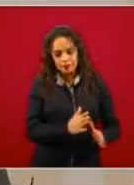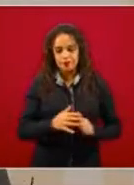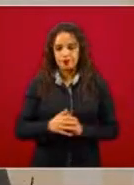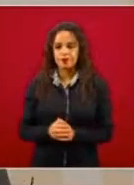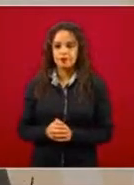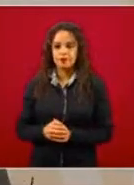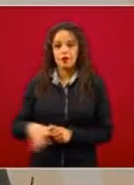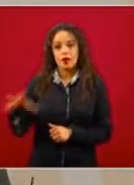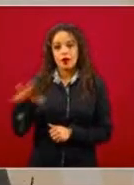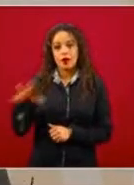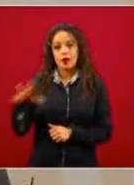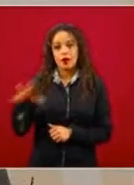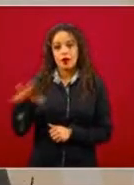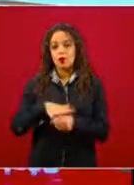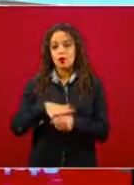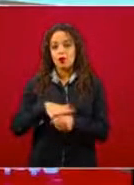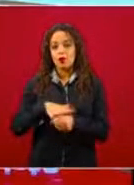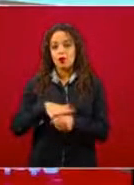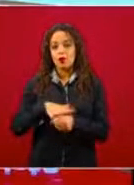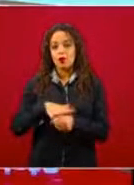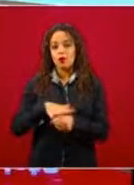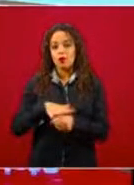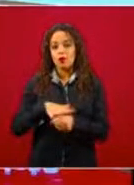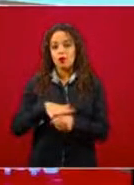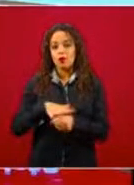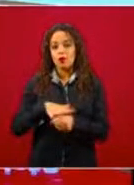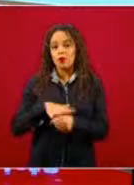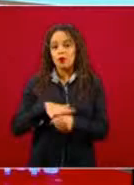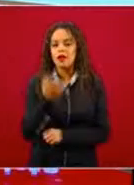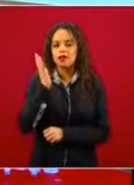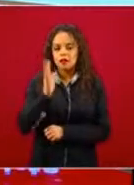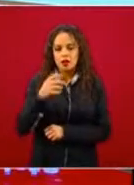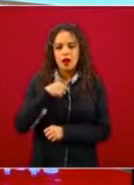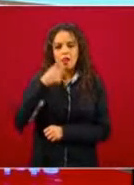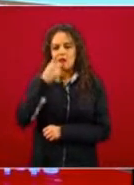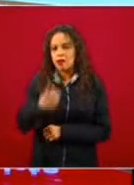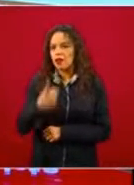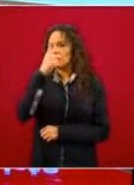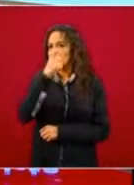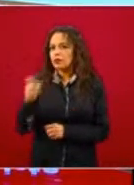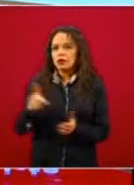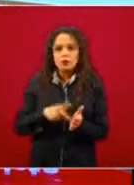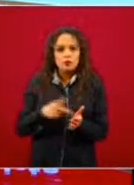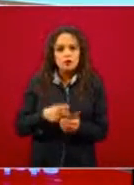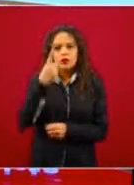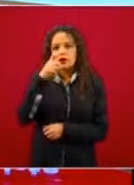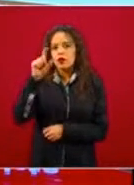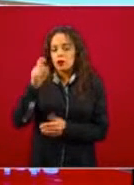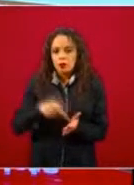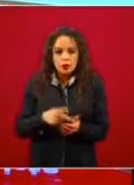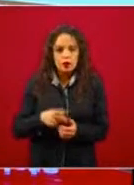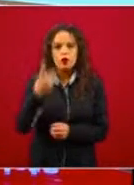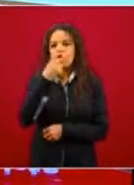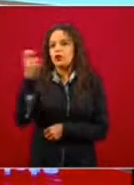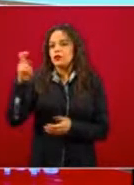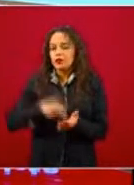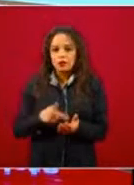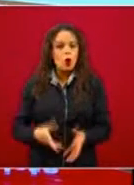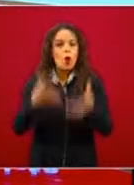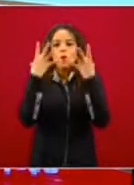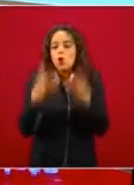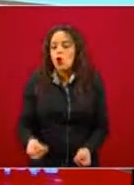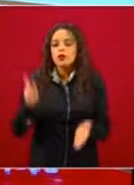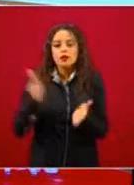la necesidad. Hemos dicho But una, above otra, that, otra, we 100 do veces, have 120 a veces, major 200 veces, concern. muchísimas We have veces, said it